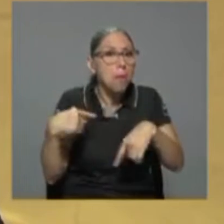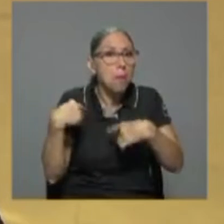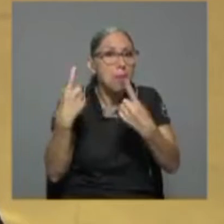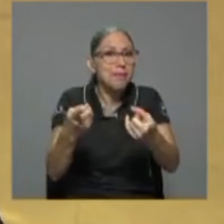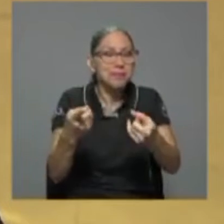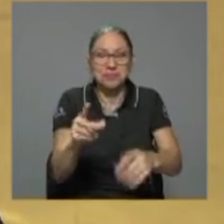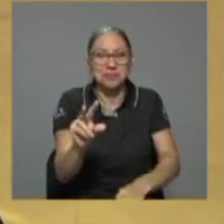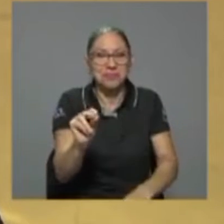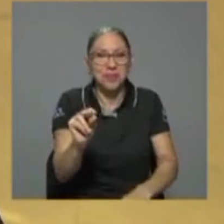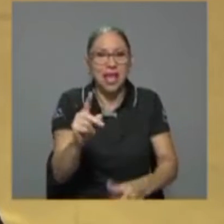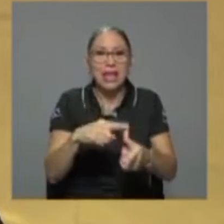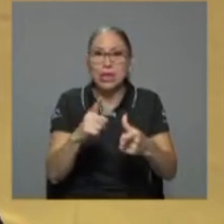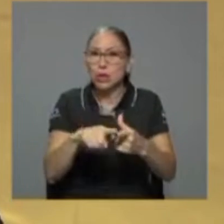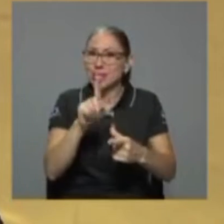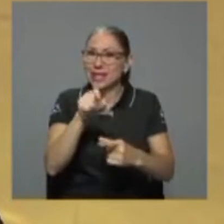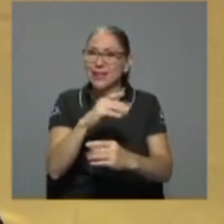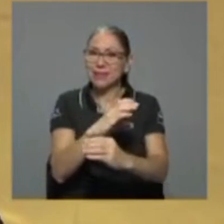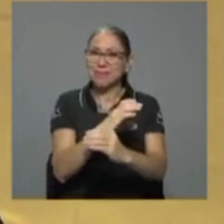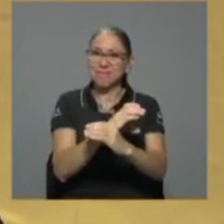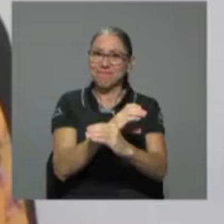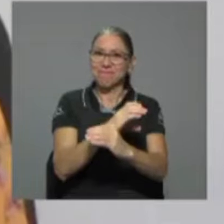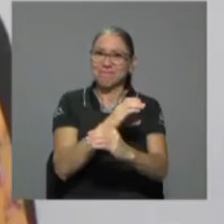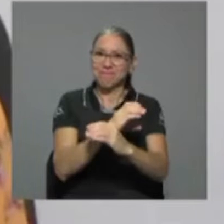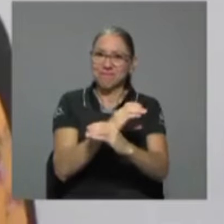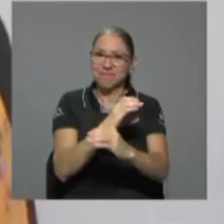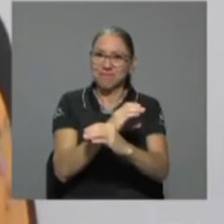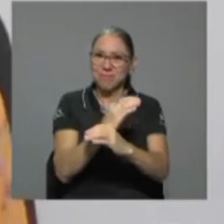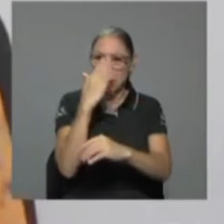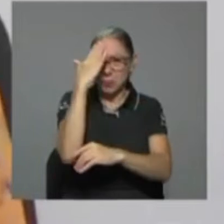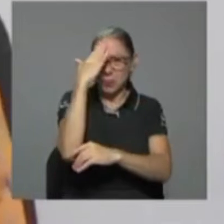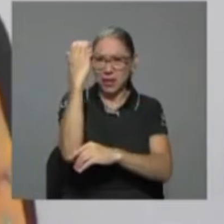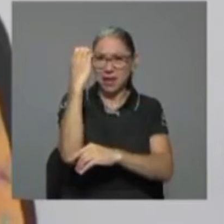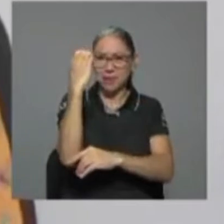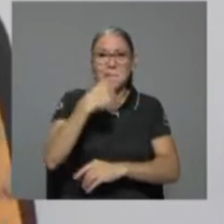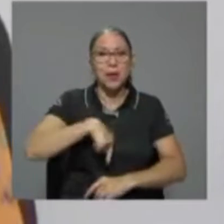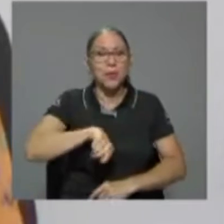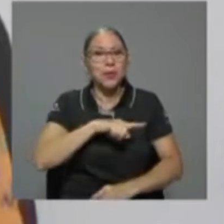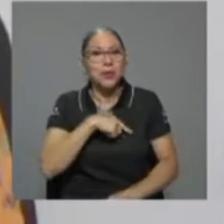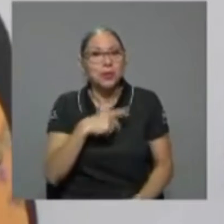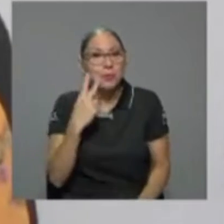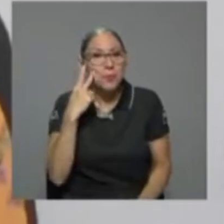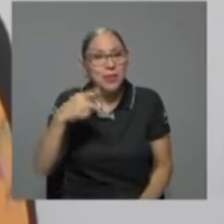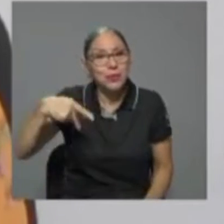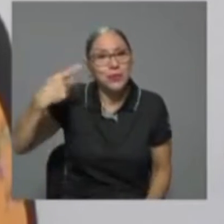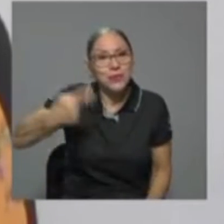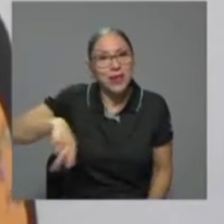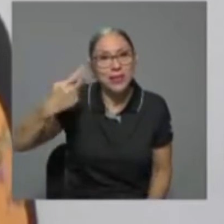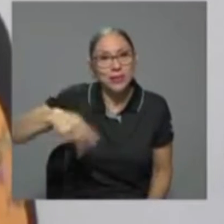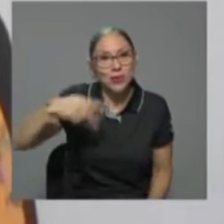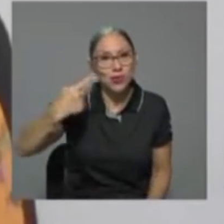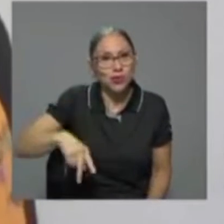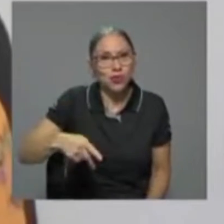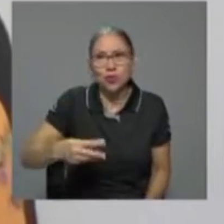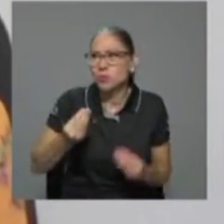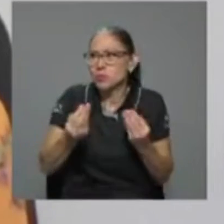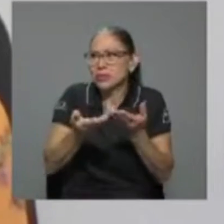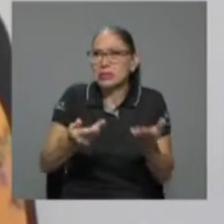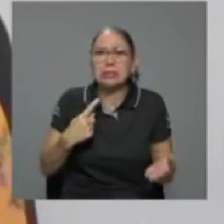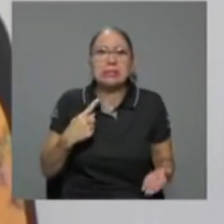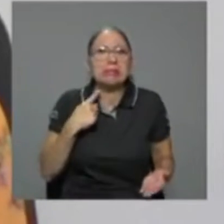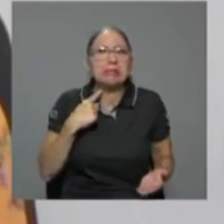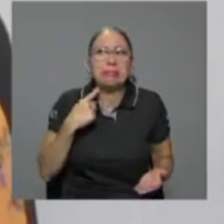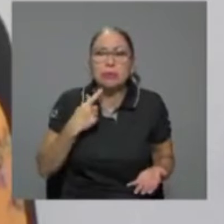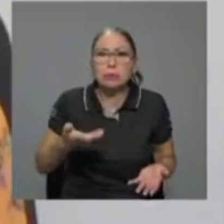que tener cautela en ese sentido. ¿Y por qué? Porque estamos viendo también riesgos inflacionarios, que